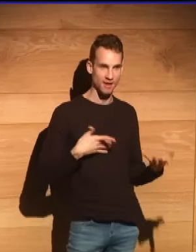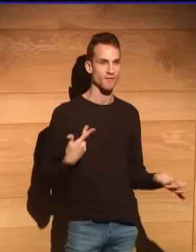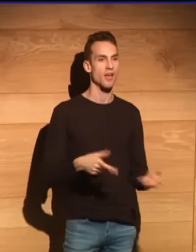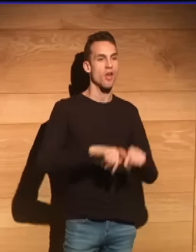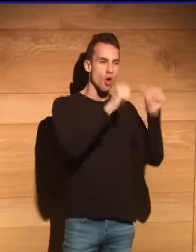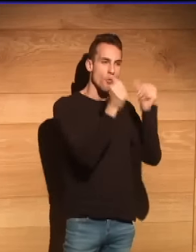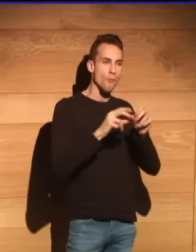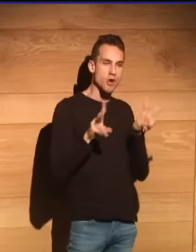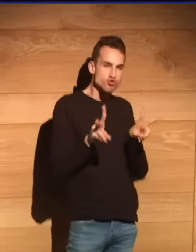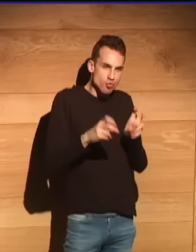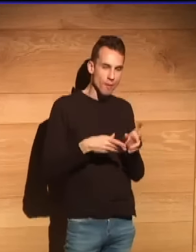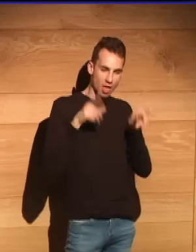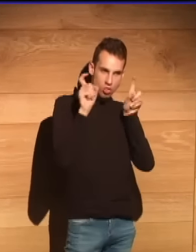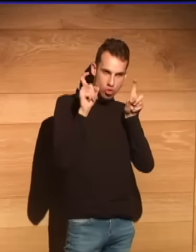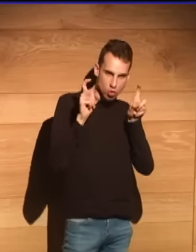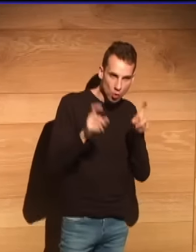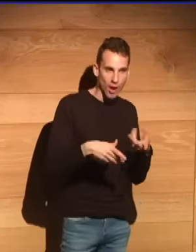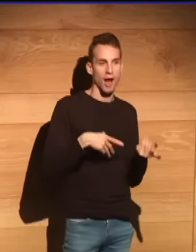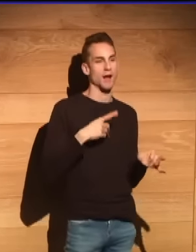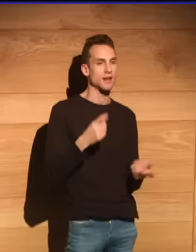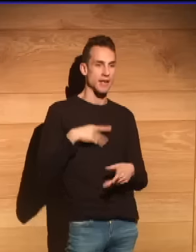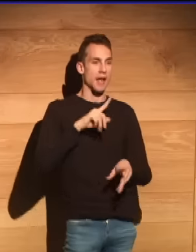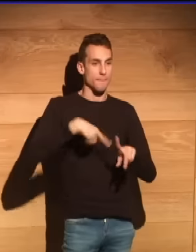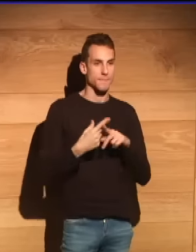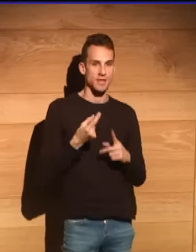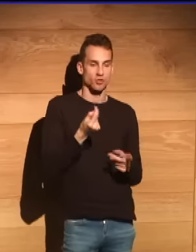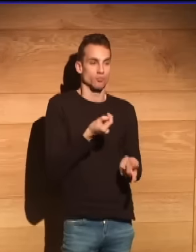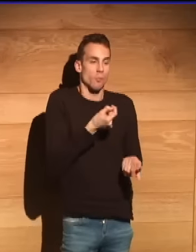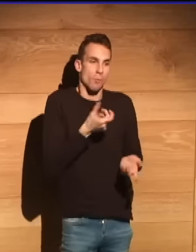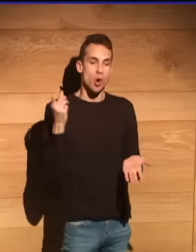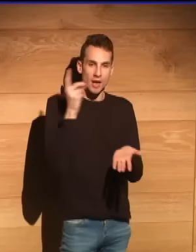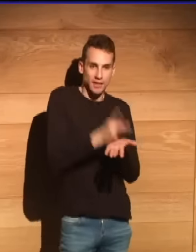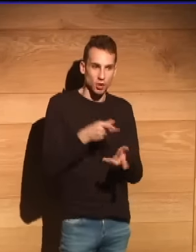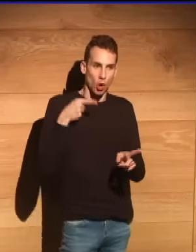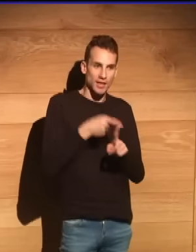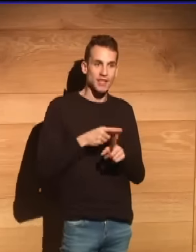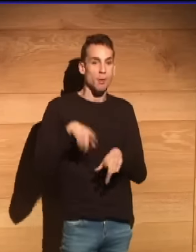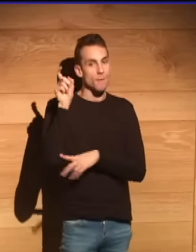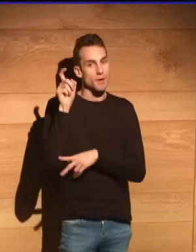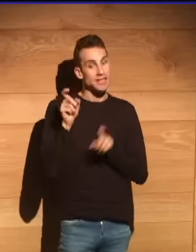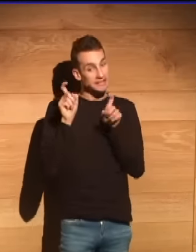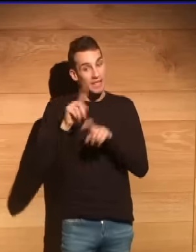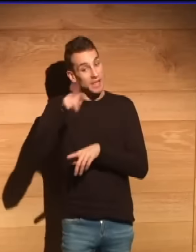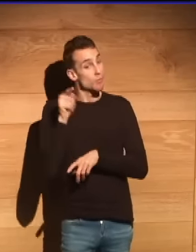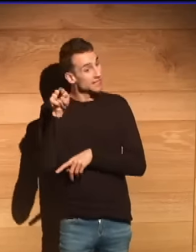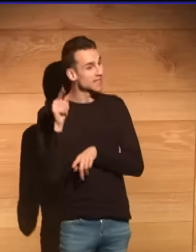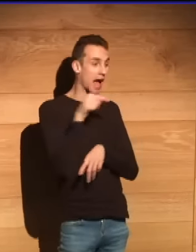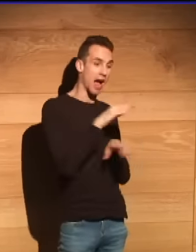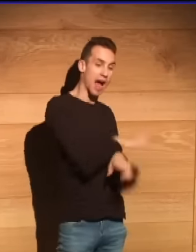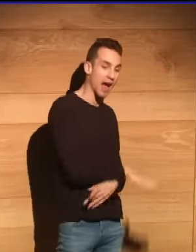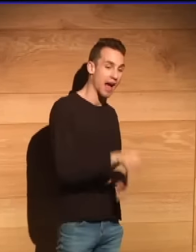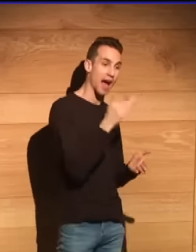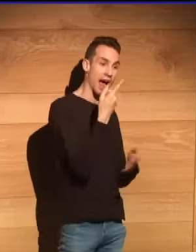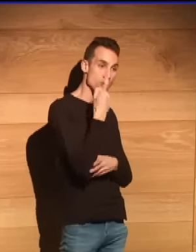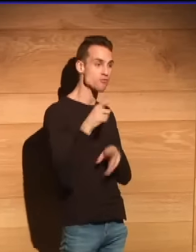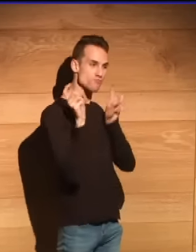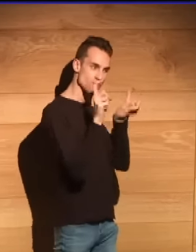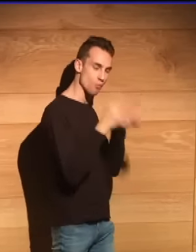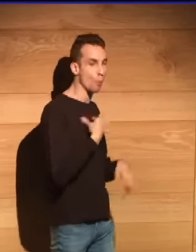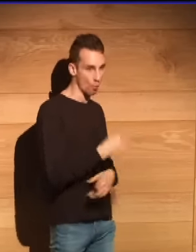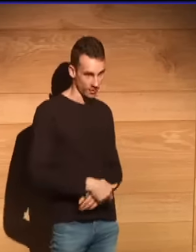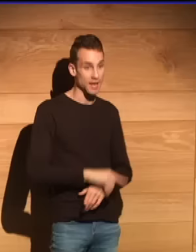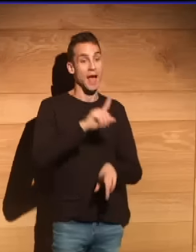sistemas, y ahí todo un reto para poder formar a ese profesorado. Y la tercera gran brecha es cómo los padres se han visto incapaces de